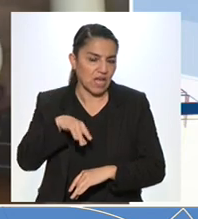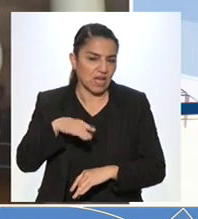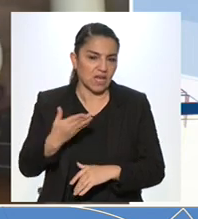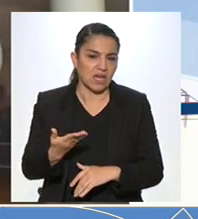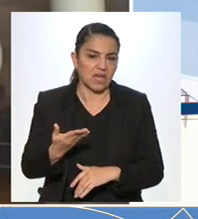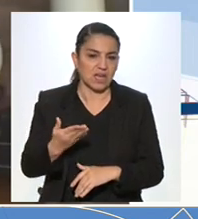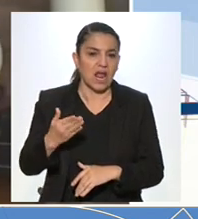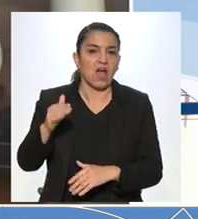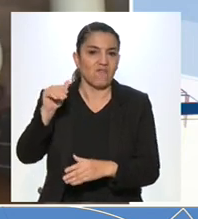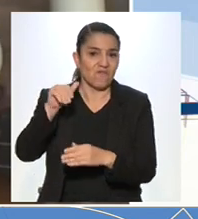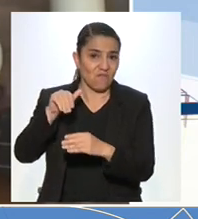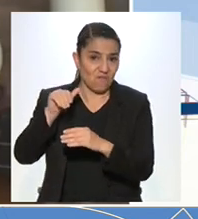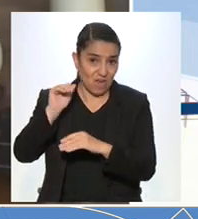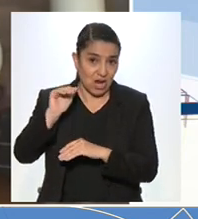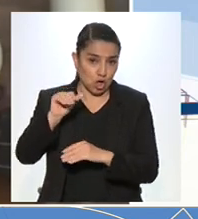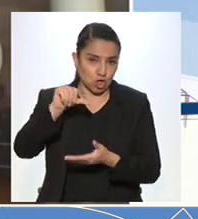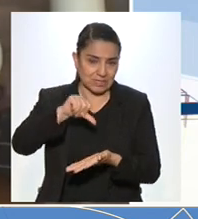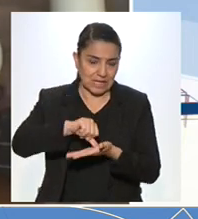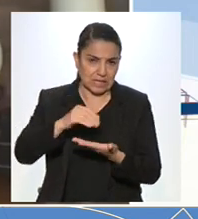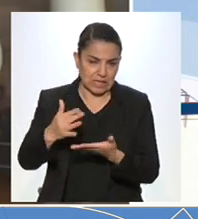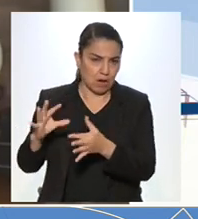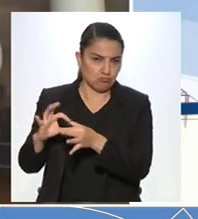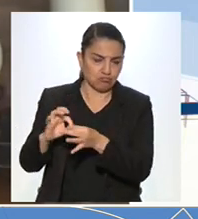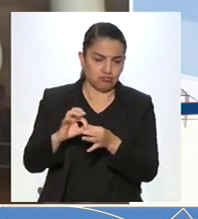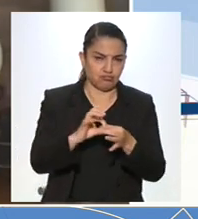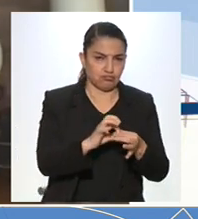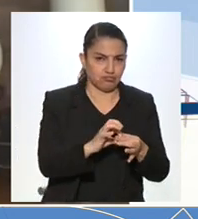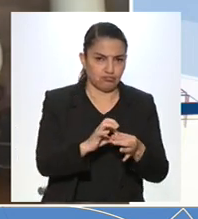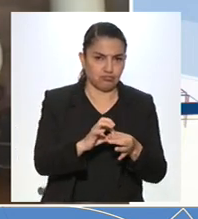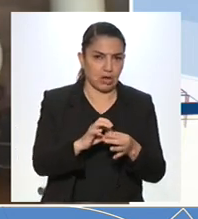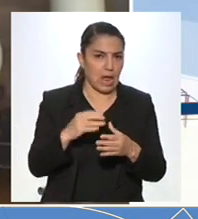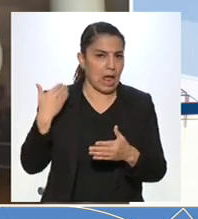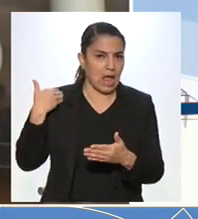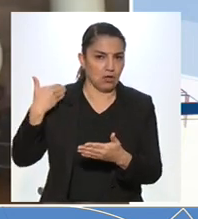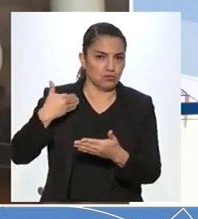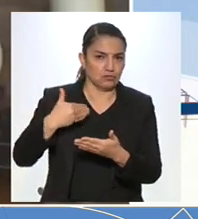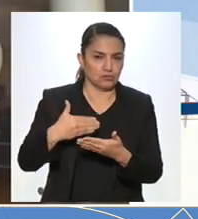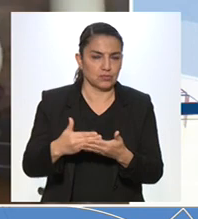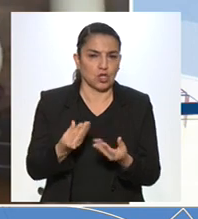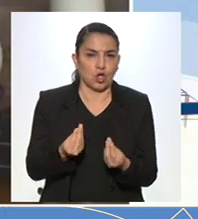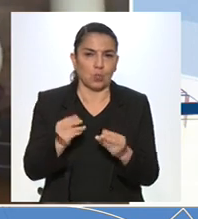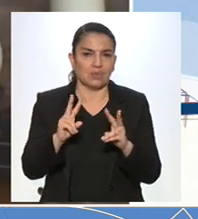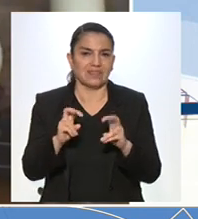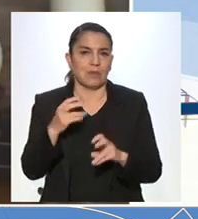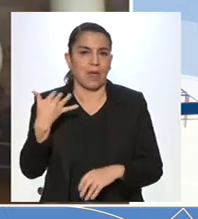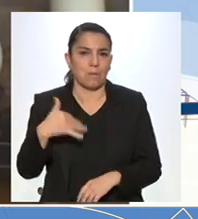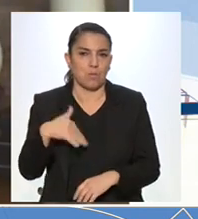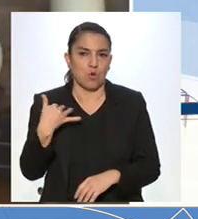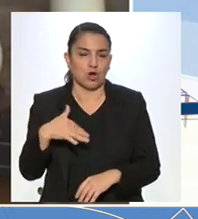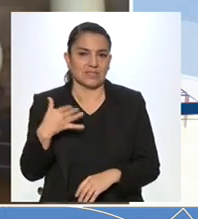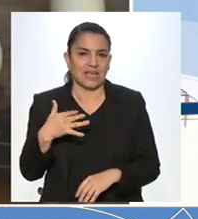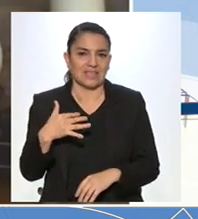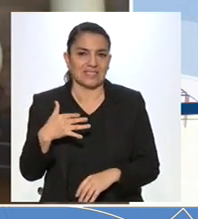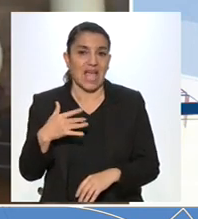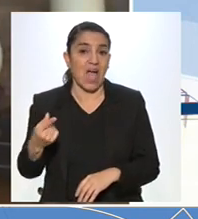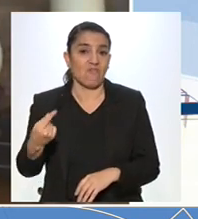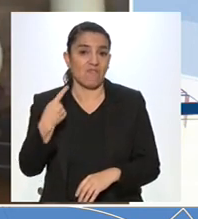Banco Central en esto ha sido bien coherente desde el comienzo respecto al tema de la importancia y los efectos de los retiros.